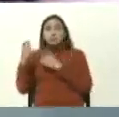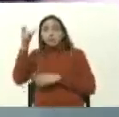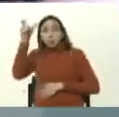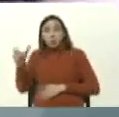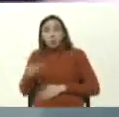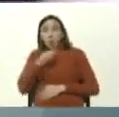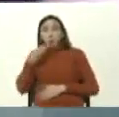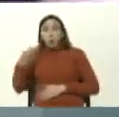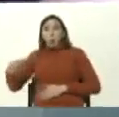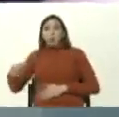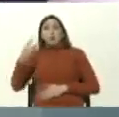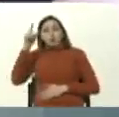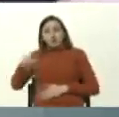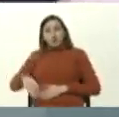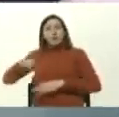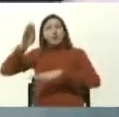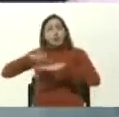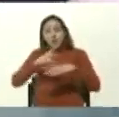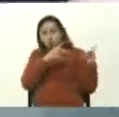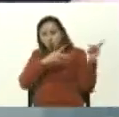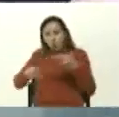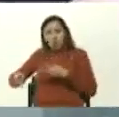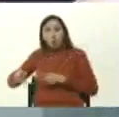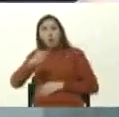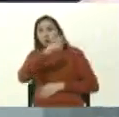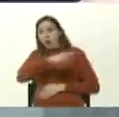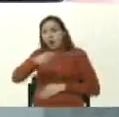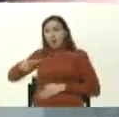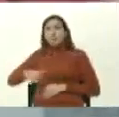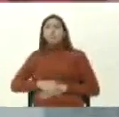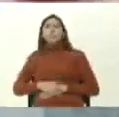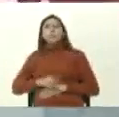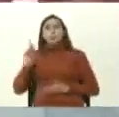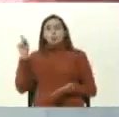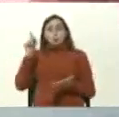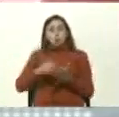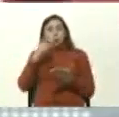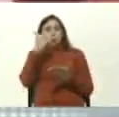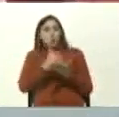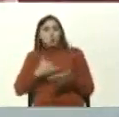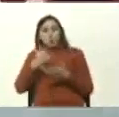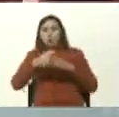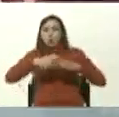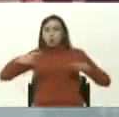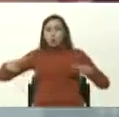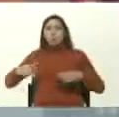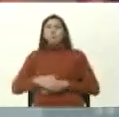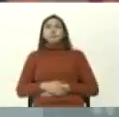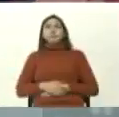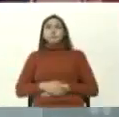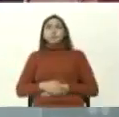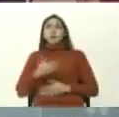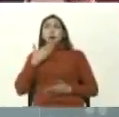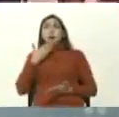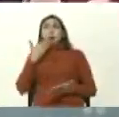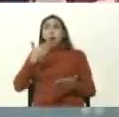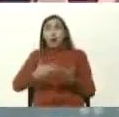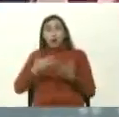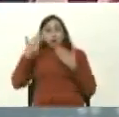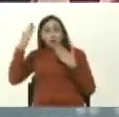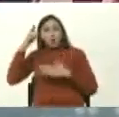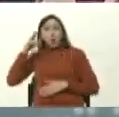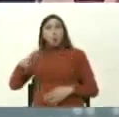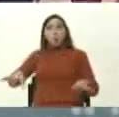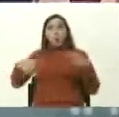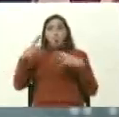socialismo haga también un llamado a la juventud a este registro para el B-Ticket, Mervin. Gracias, vicepresidenta. Saludos para toda